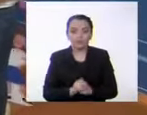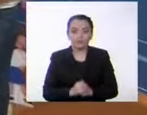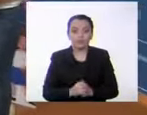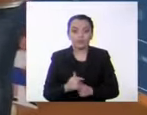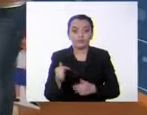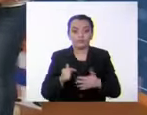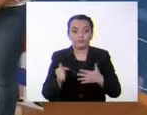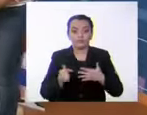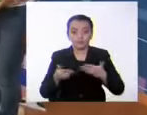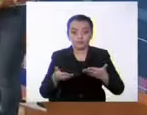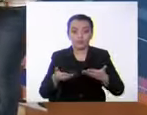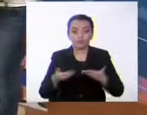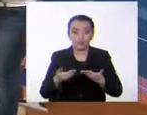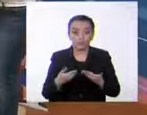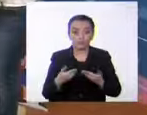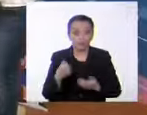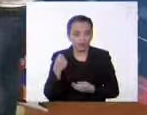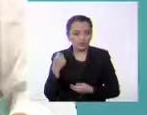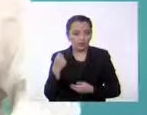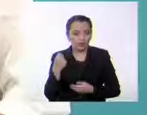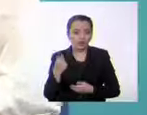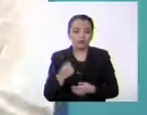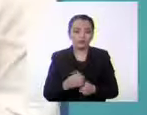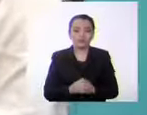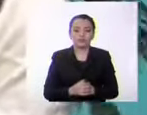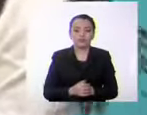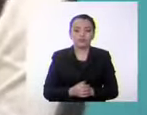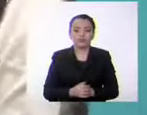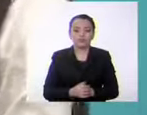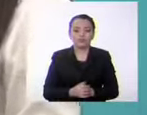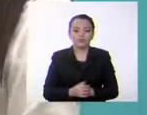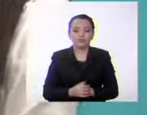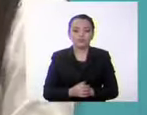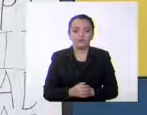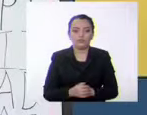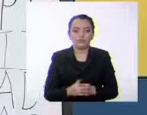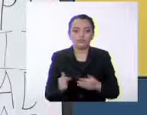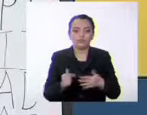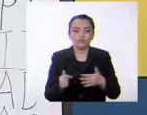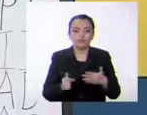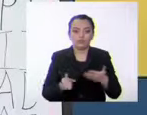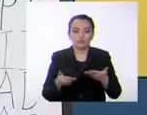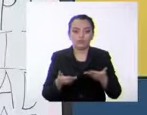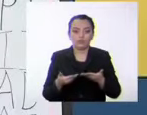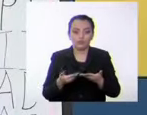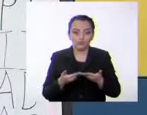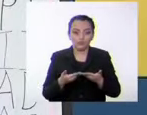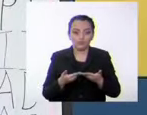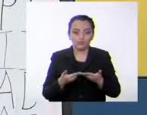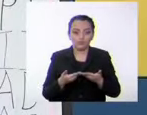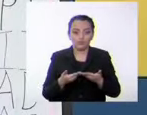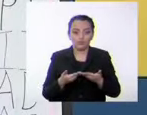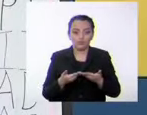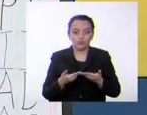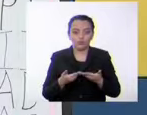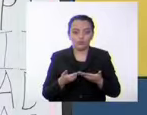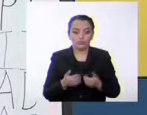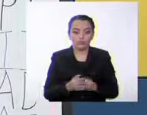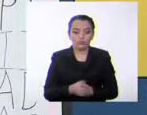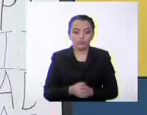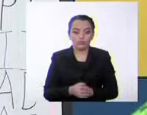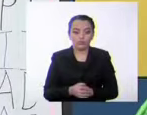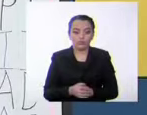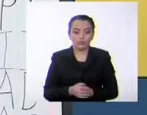los niños y niñas en casa. Luego está derechos, Luis. Derechos. Ah, ese está aquí, mira. Derechos está bien